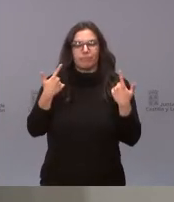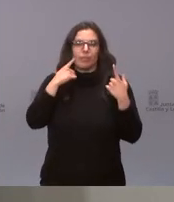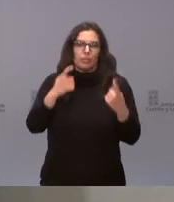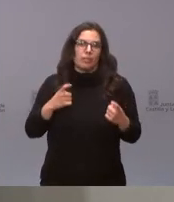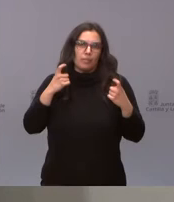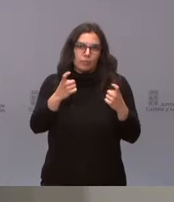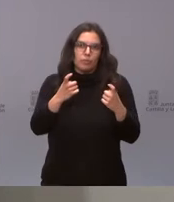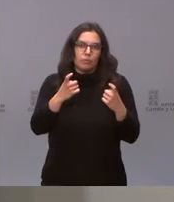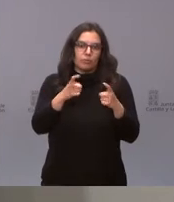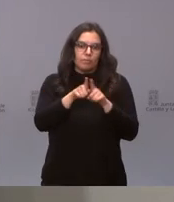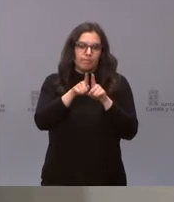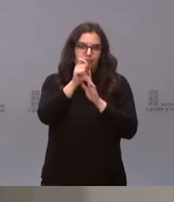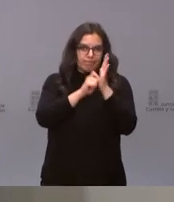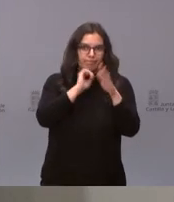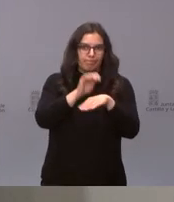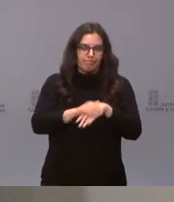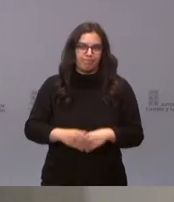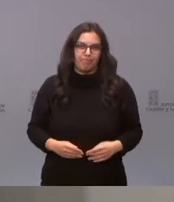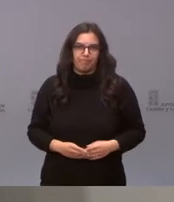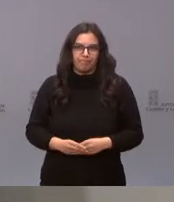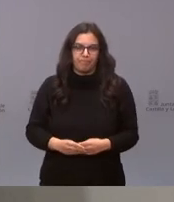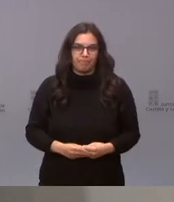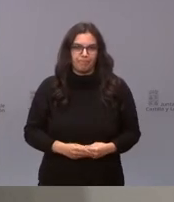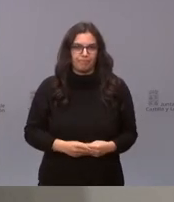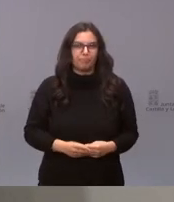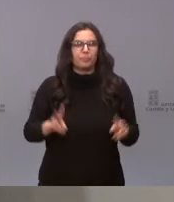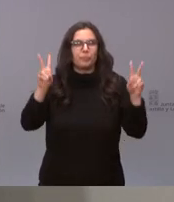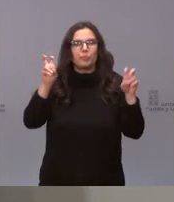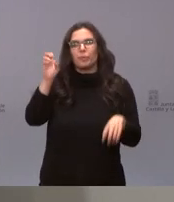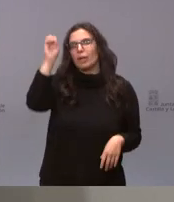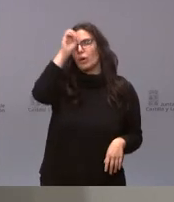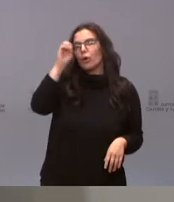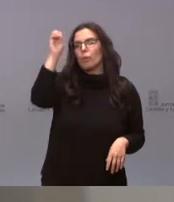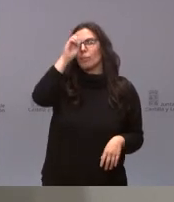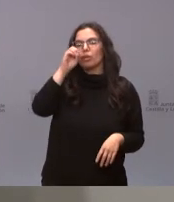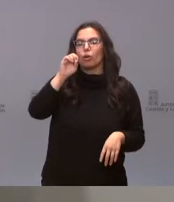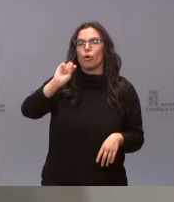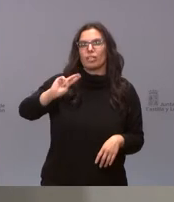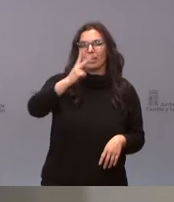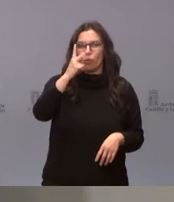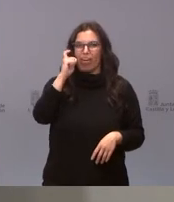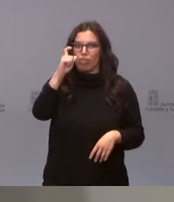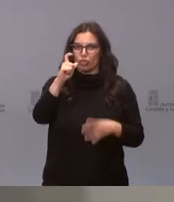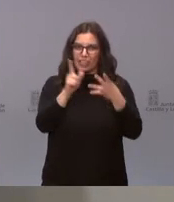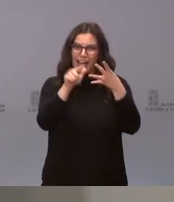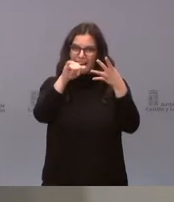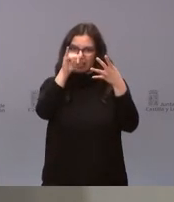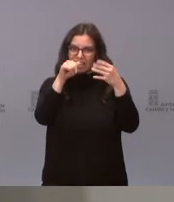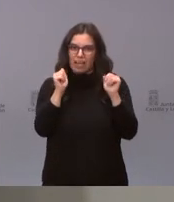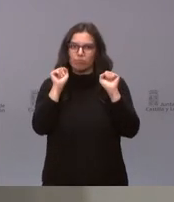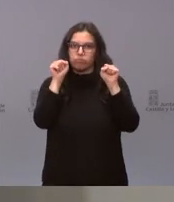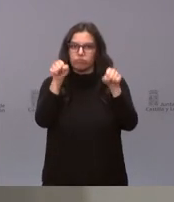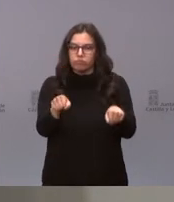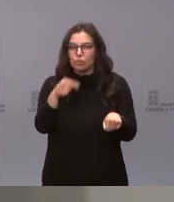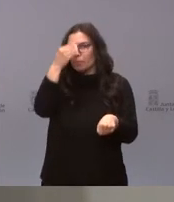aplicar las medidas en cuanto a qué opino del retraso de la segunda dosis de astrazéneca bueno he de